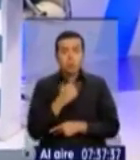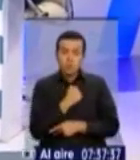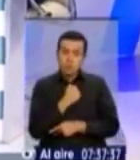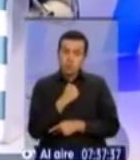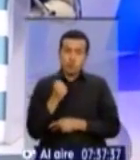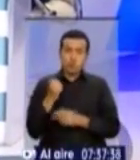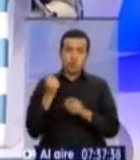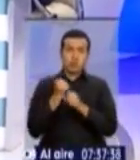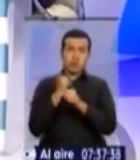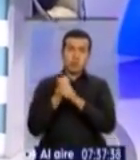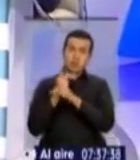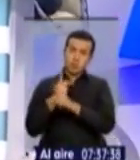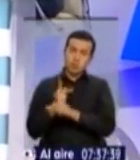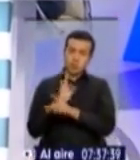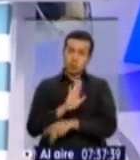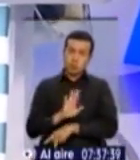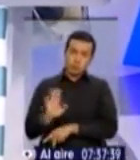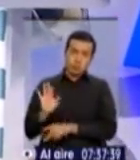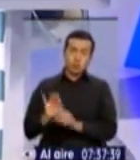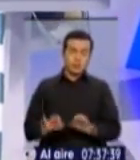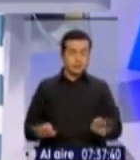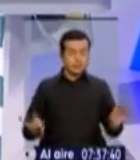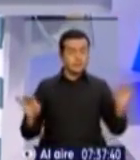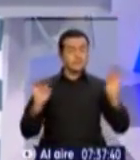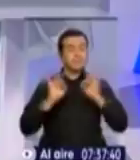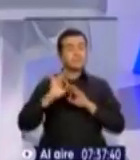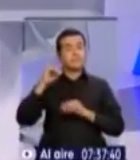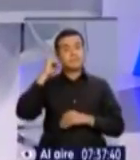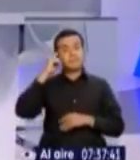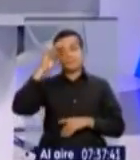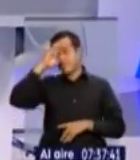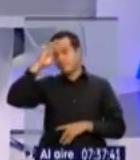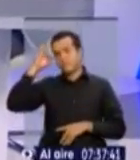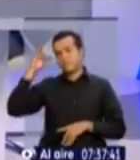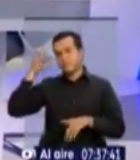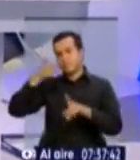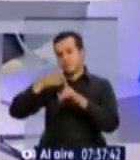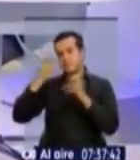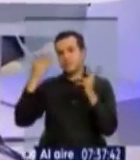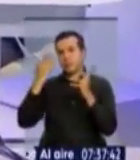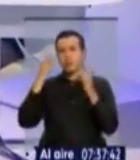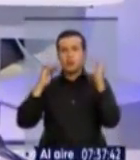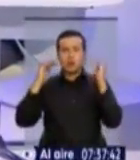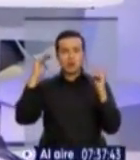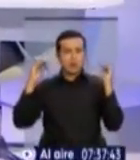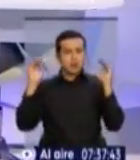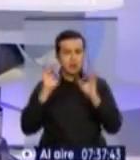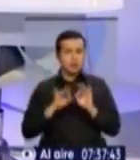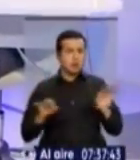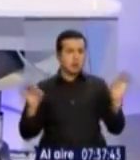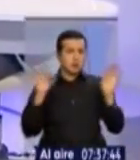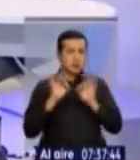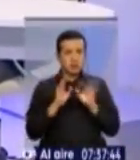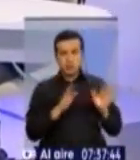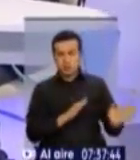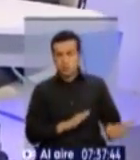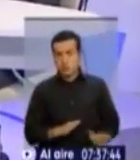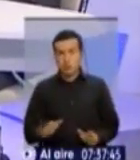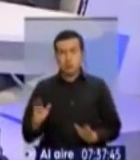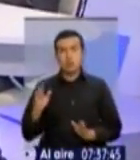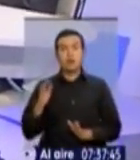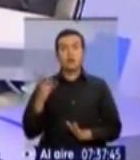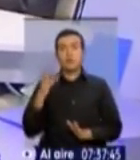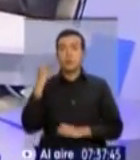y entonces en ese sentido apuntalar adecuadamente en los equilibrios adecuados me parece no la industria nacional